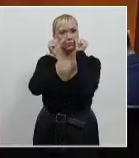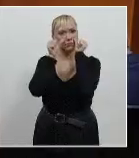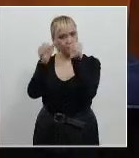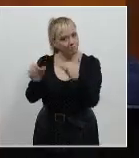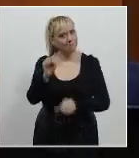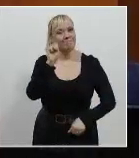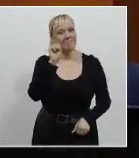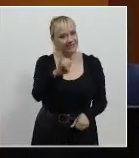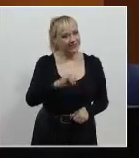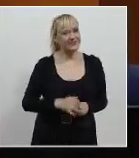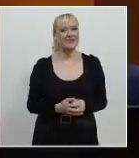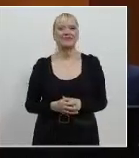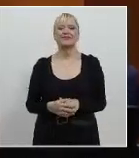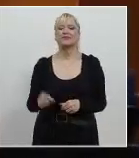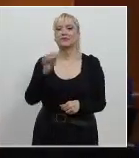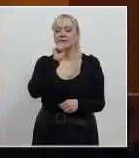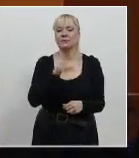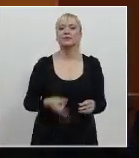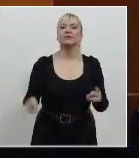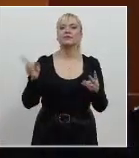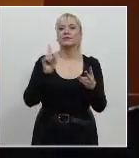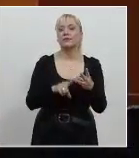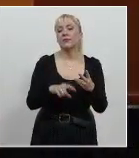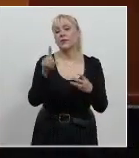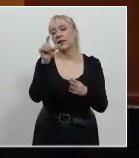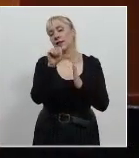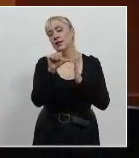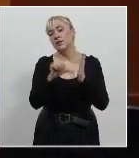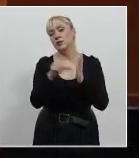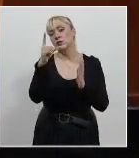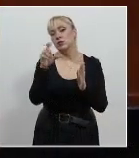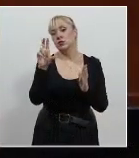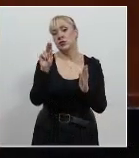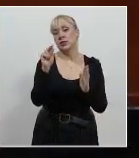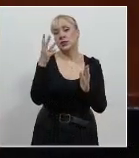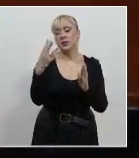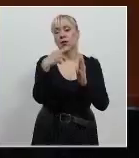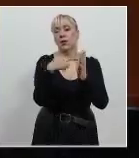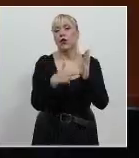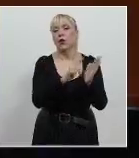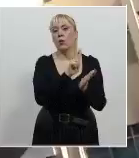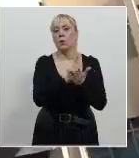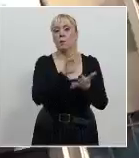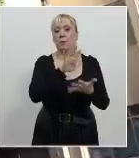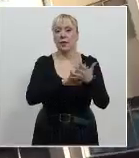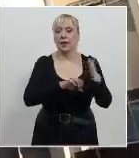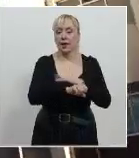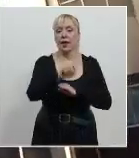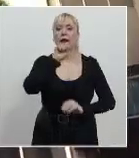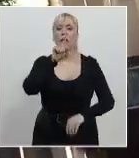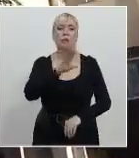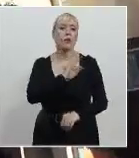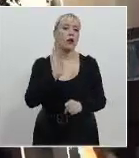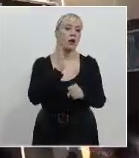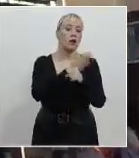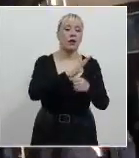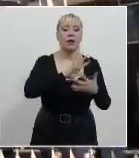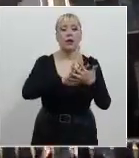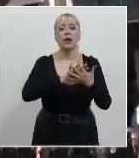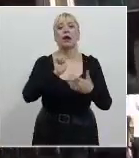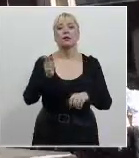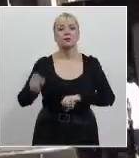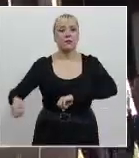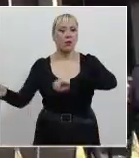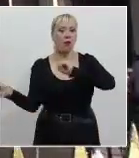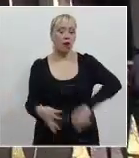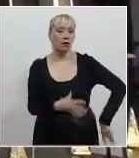efectiva. La sala también determinó que es constitucional el artículo 183 del Código Penal de Jalisco, que sanciona con pena de prisión el delito de abandono